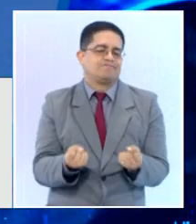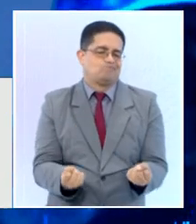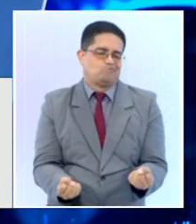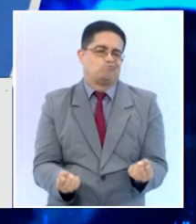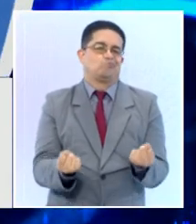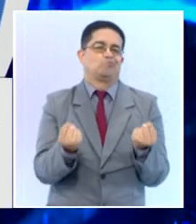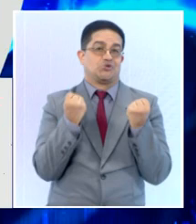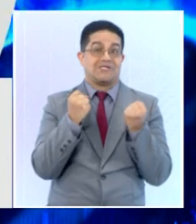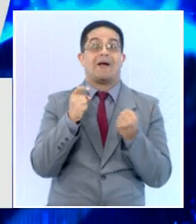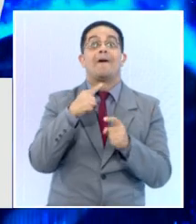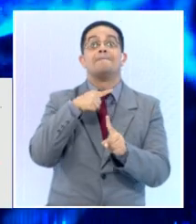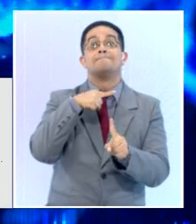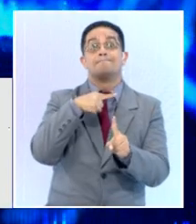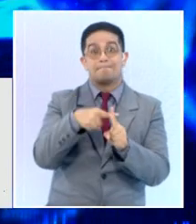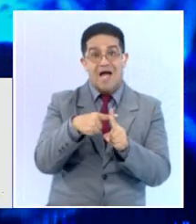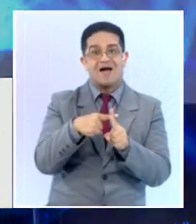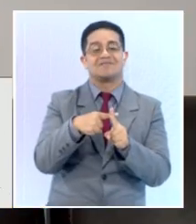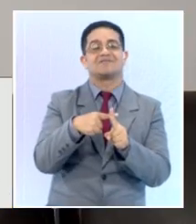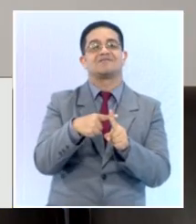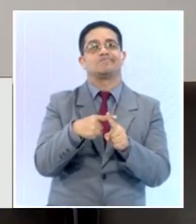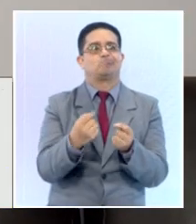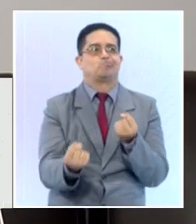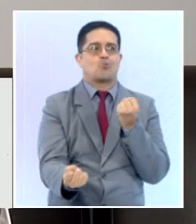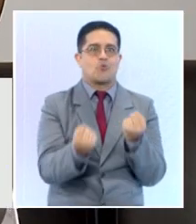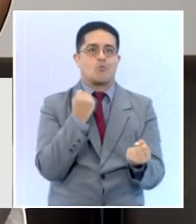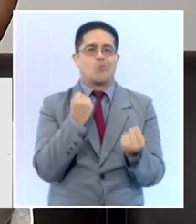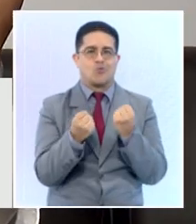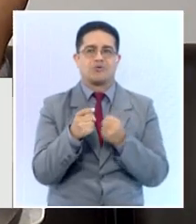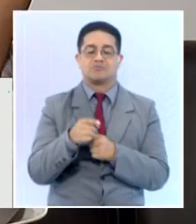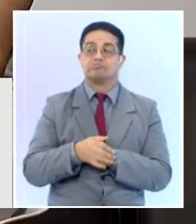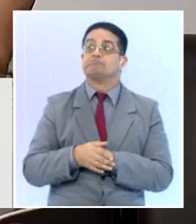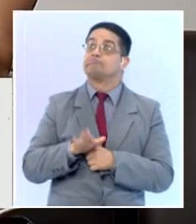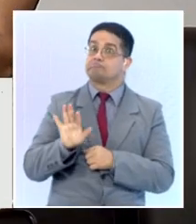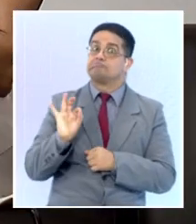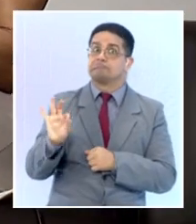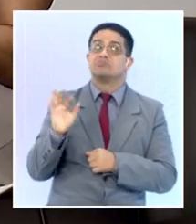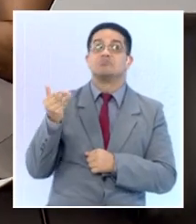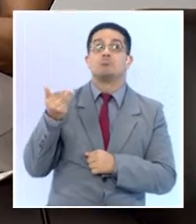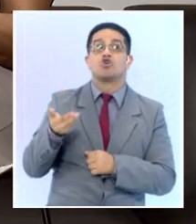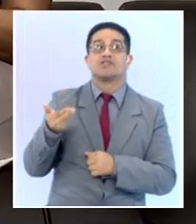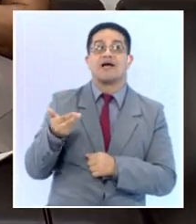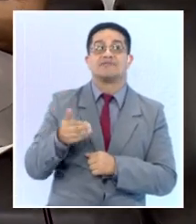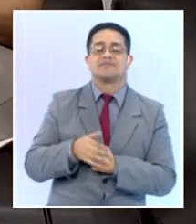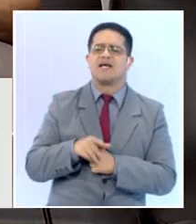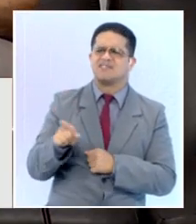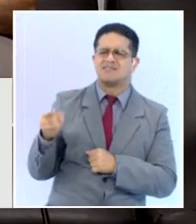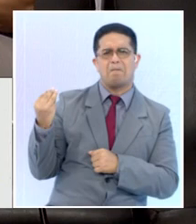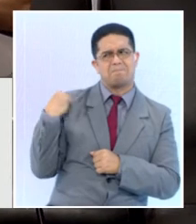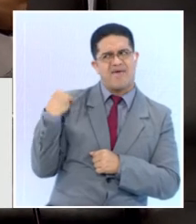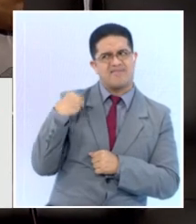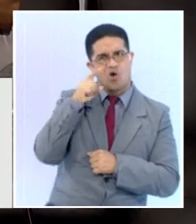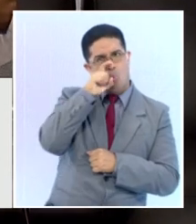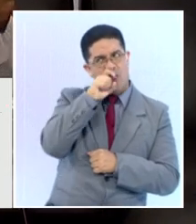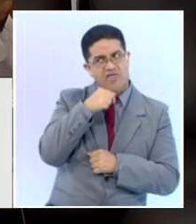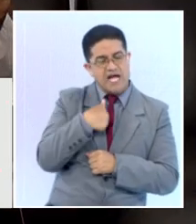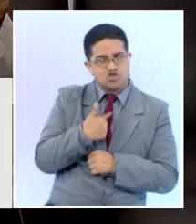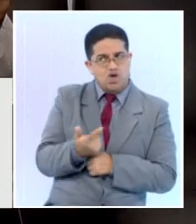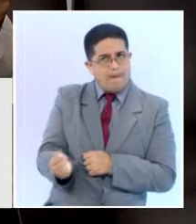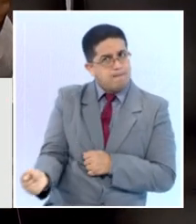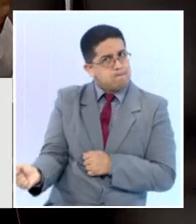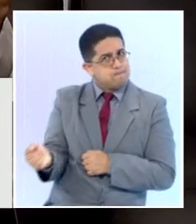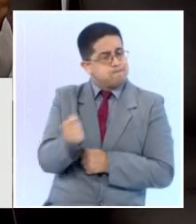ejercicio aeróbico importante todo eso que usted nos menciona yo debo decir que cuando la doctora me dijo su edad yo quedé